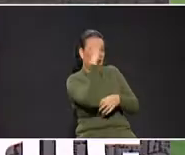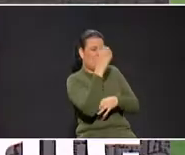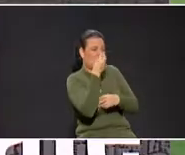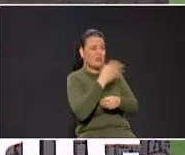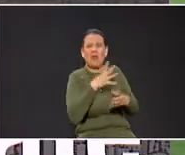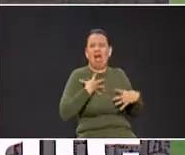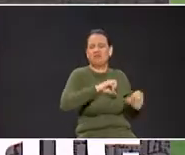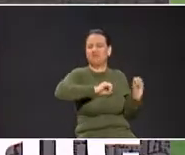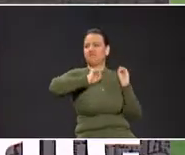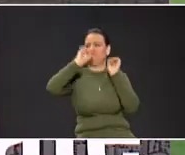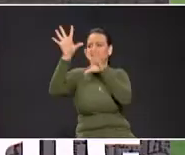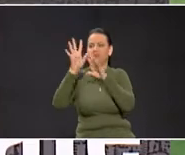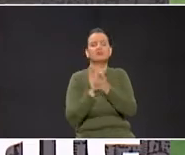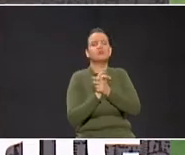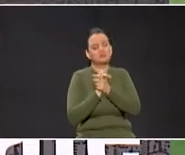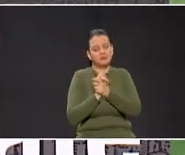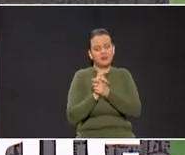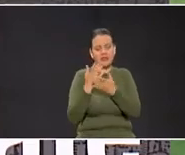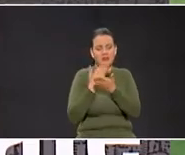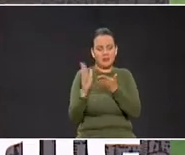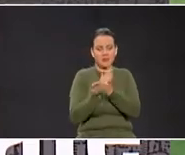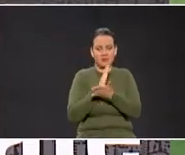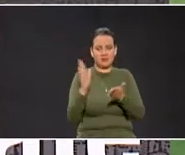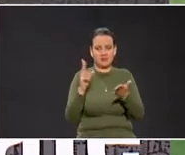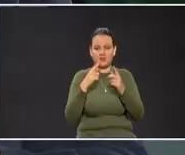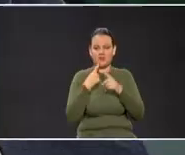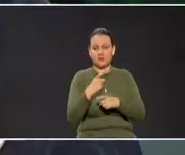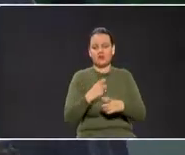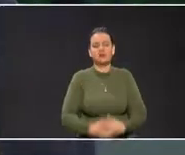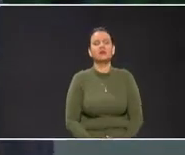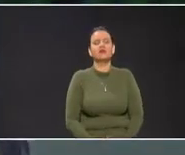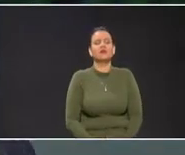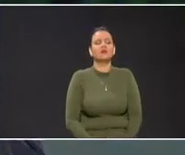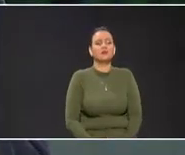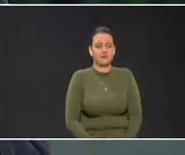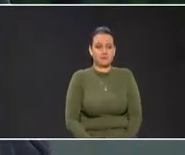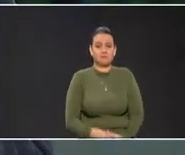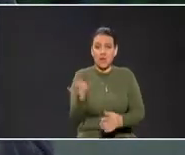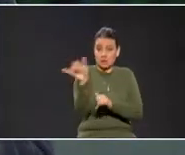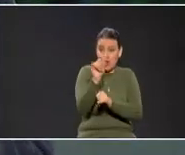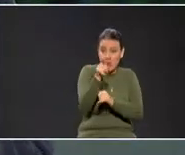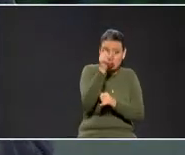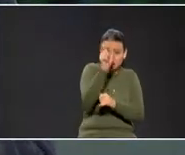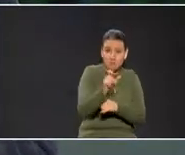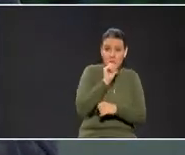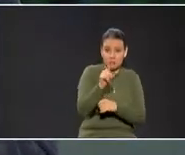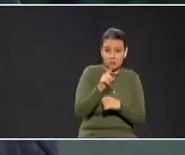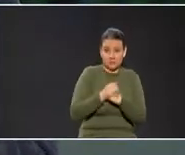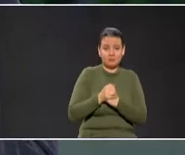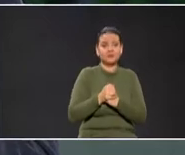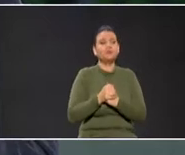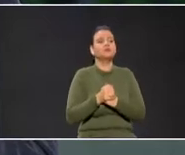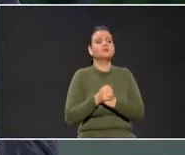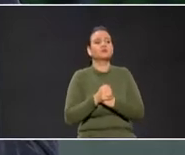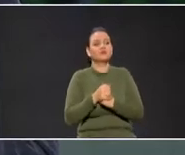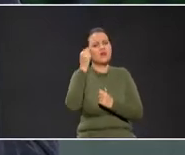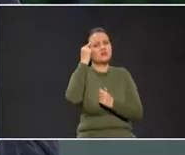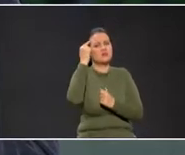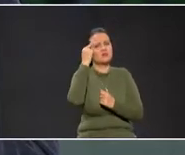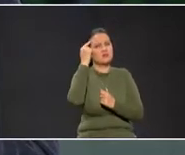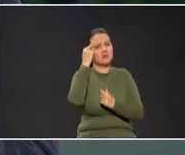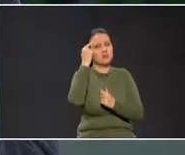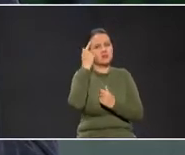herrán vargas es su turno para contestar la misma pregunta bueno creo que la región tiene una serie de fortalezas muy importantes tanto en el tema de